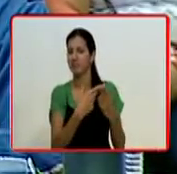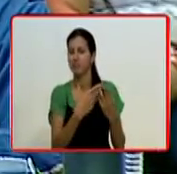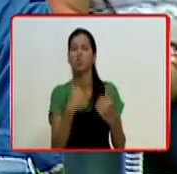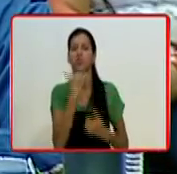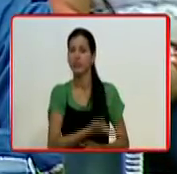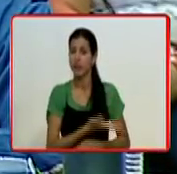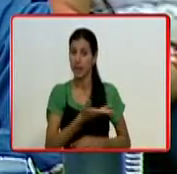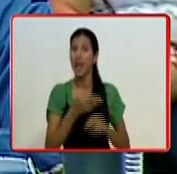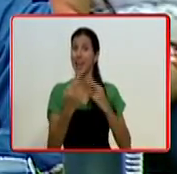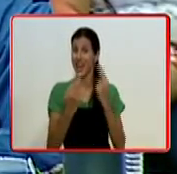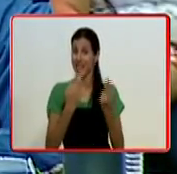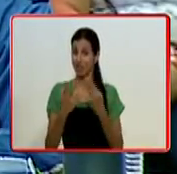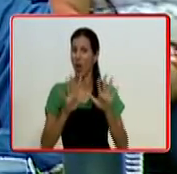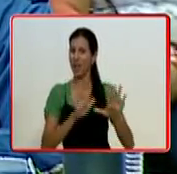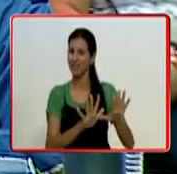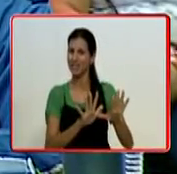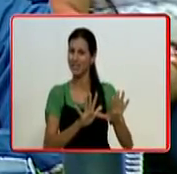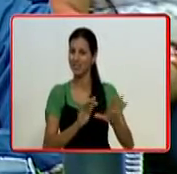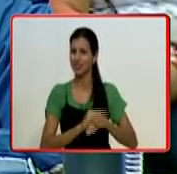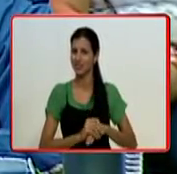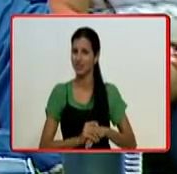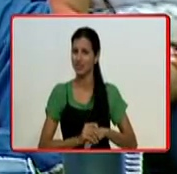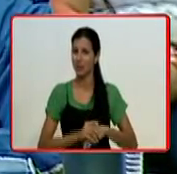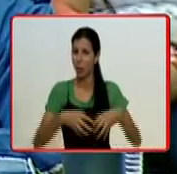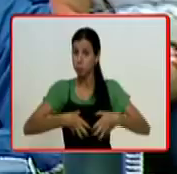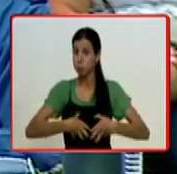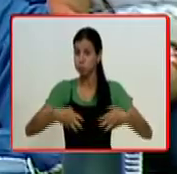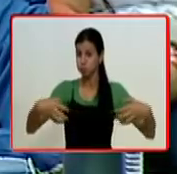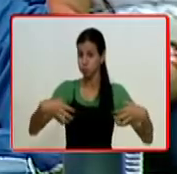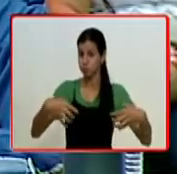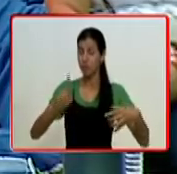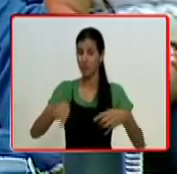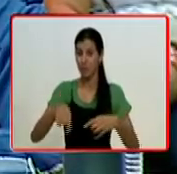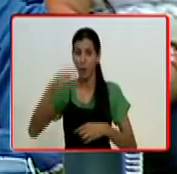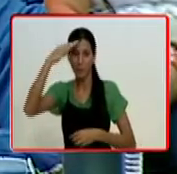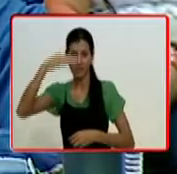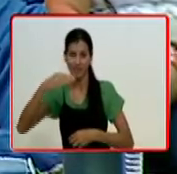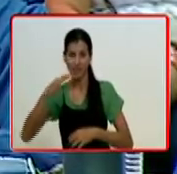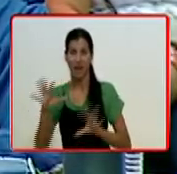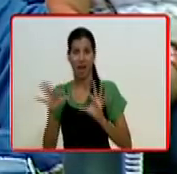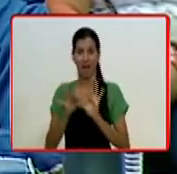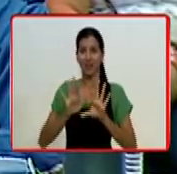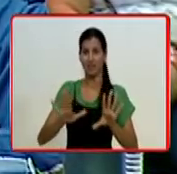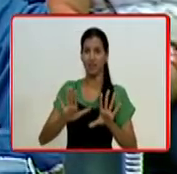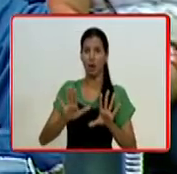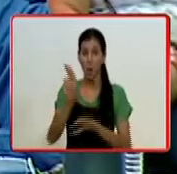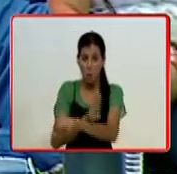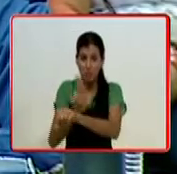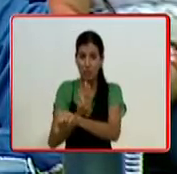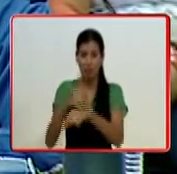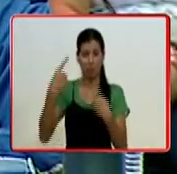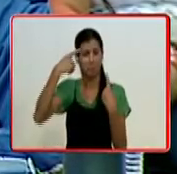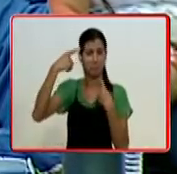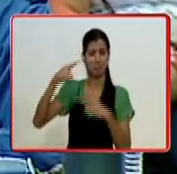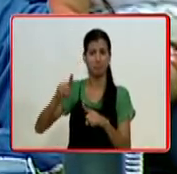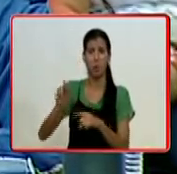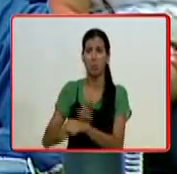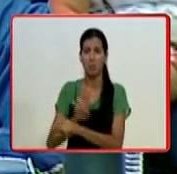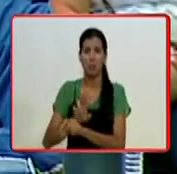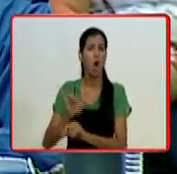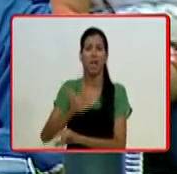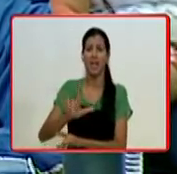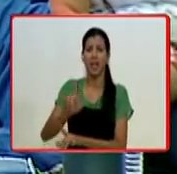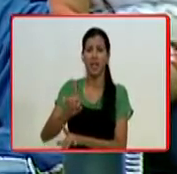Es la relación de la oligarquía con la fuerza militar. Por eso quiero agradecer toda la